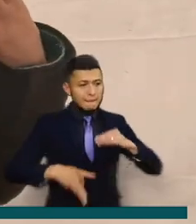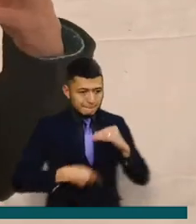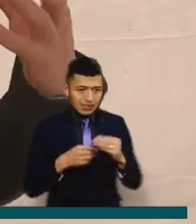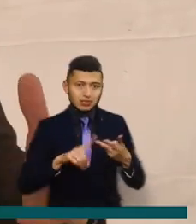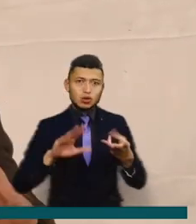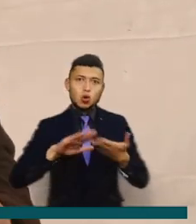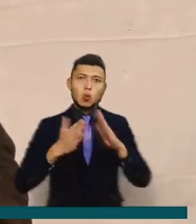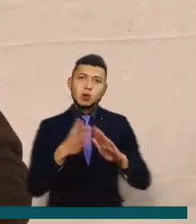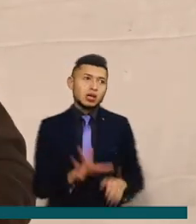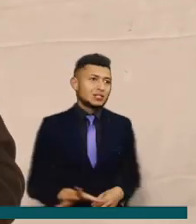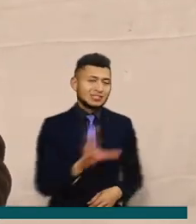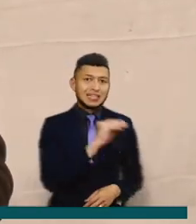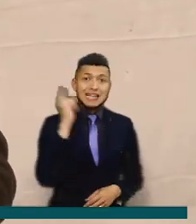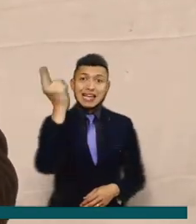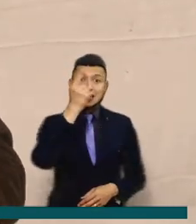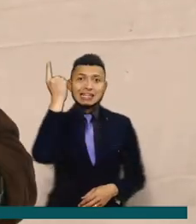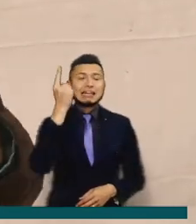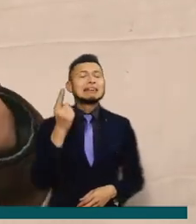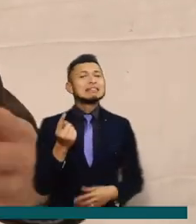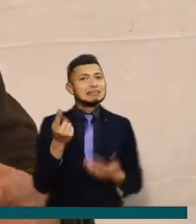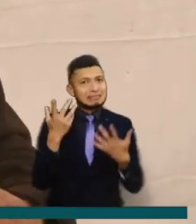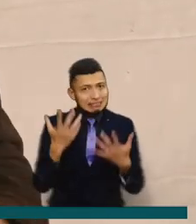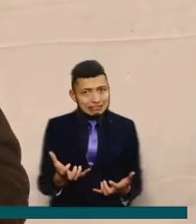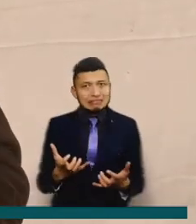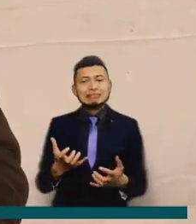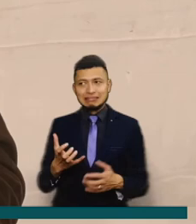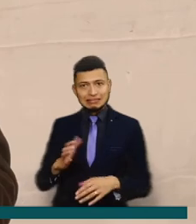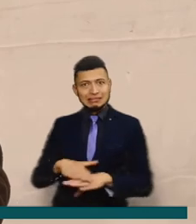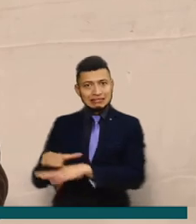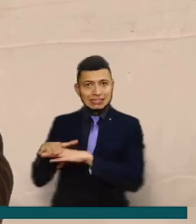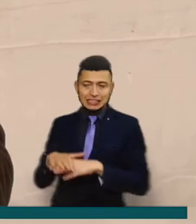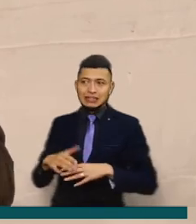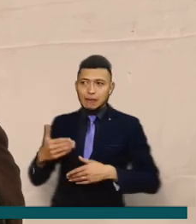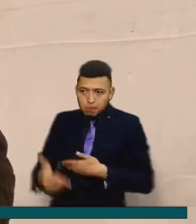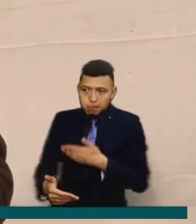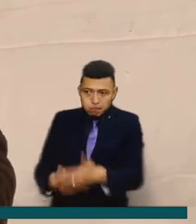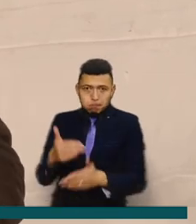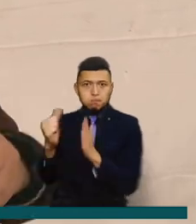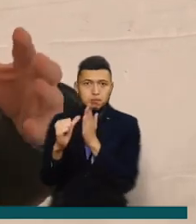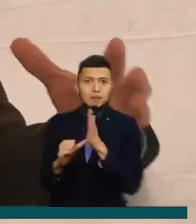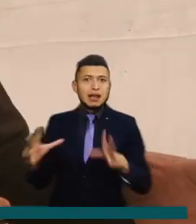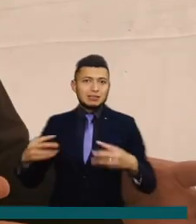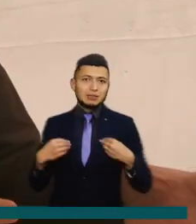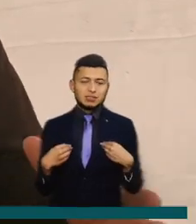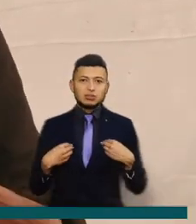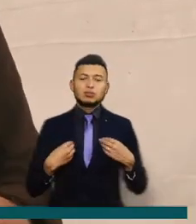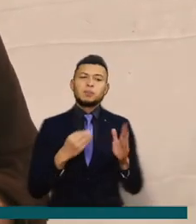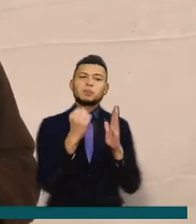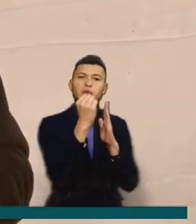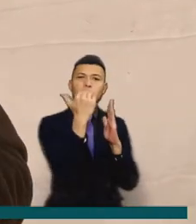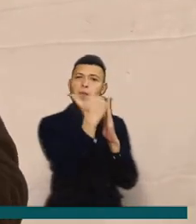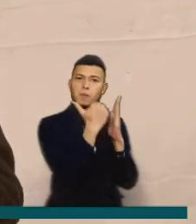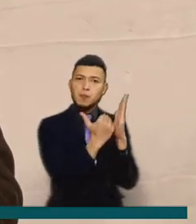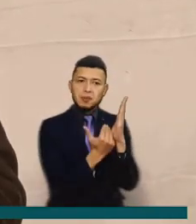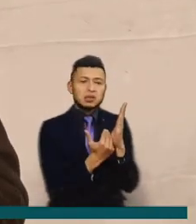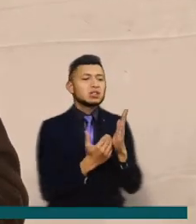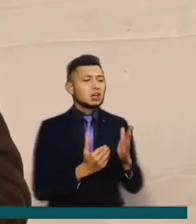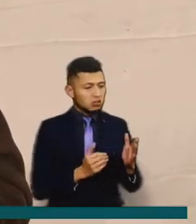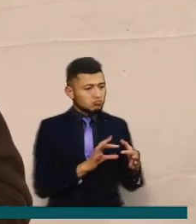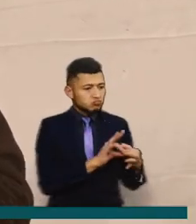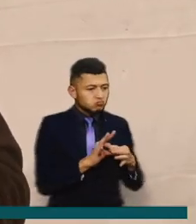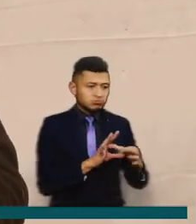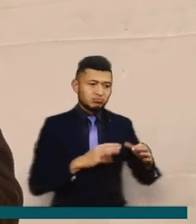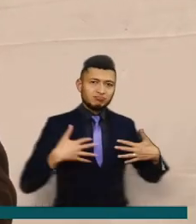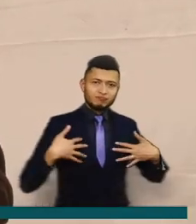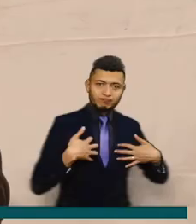a nuestra comunidad en general, por esa aceptación que hemos venido teniendo con los dos programas, la política Pet Friendly y, por supuesto, el